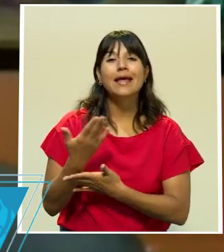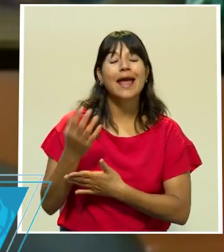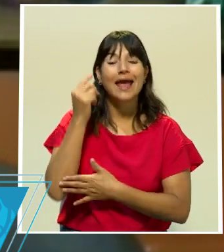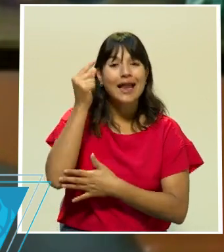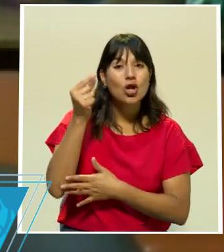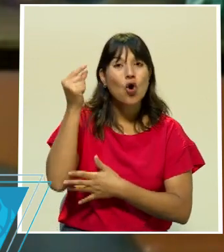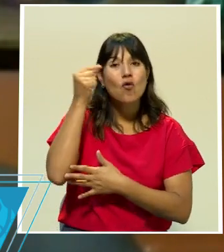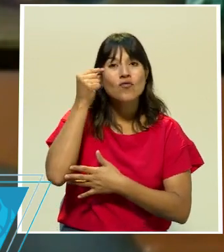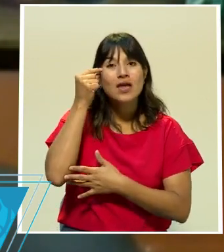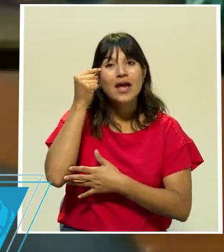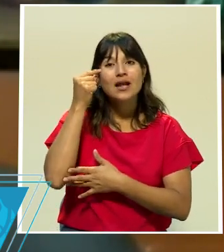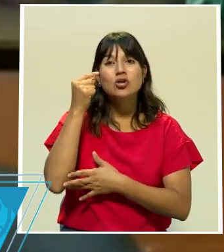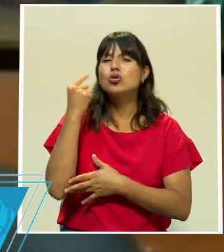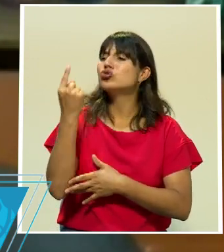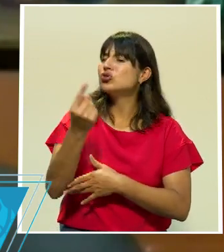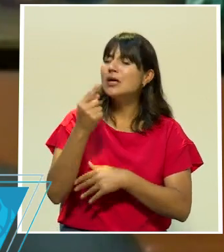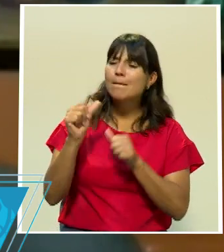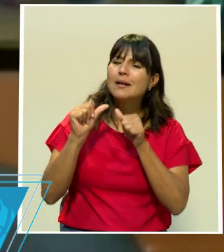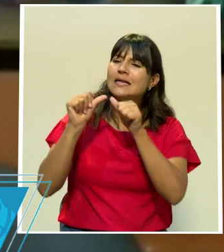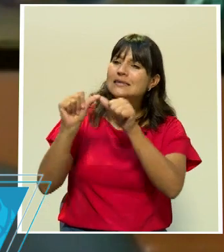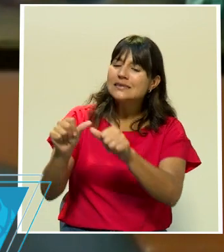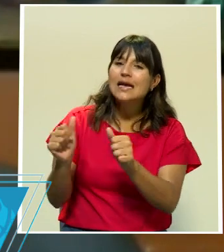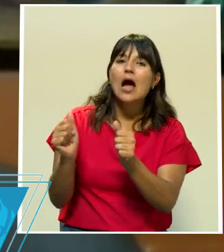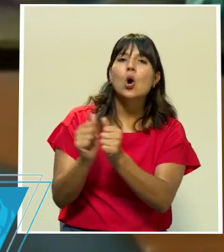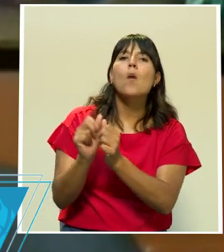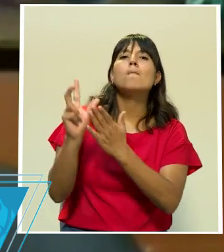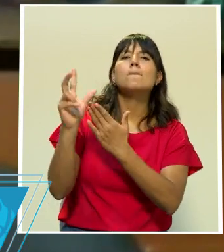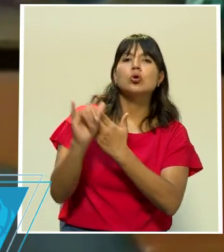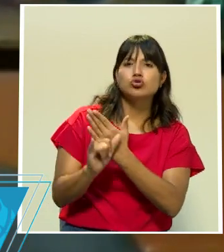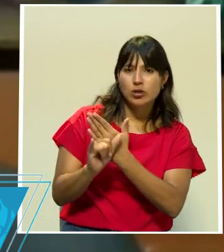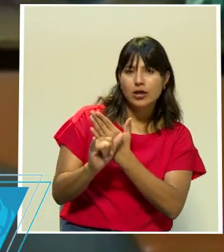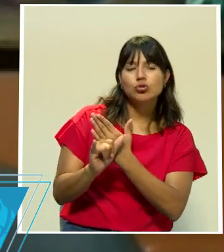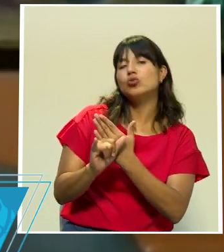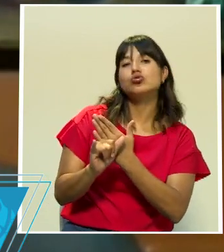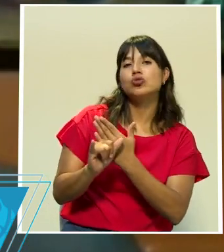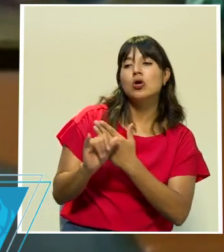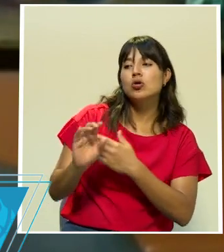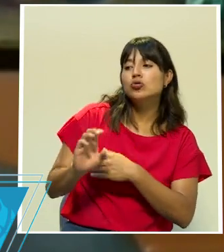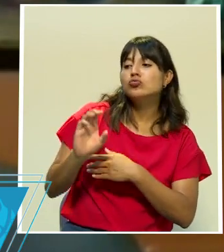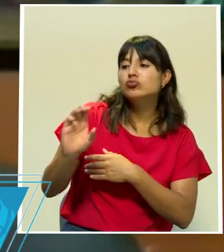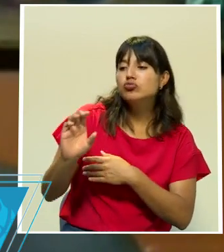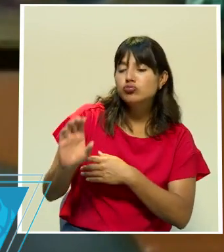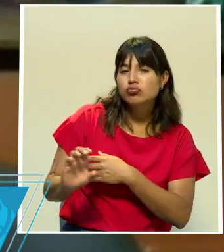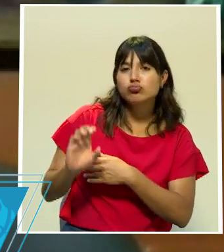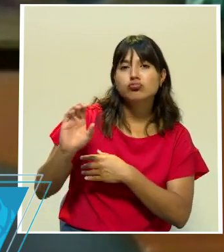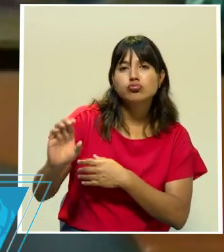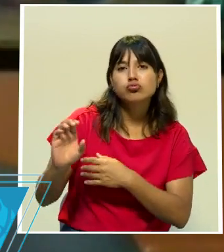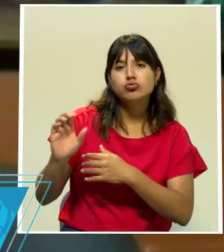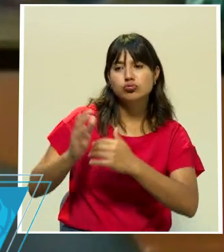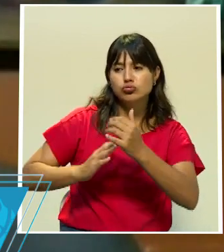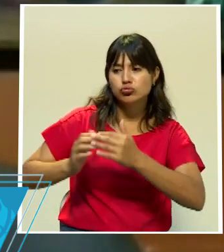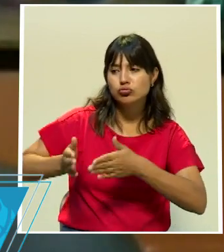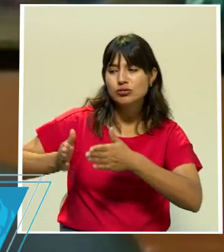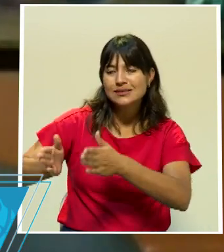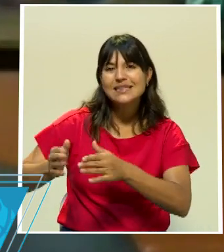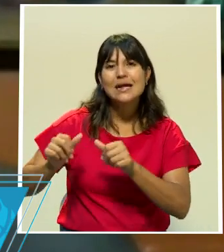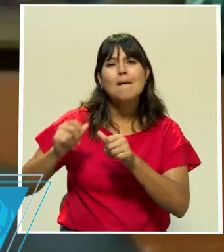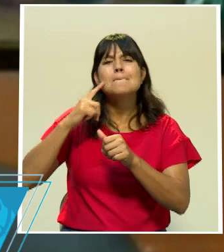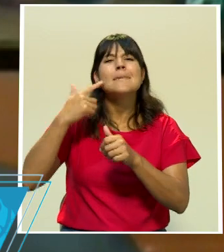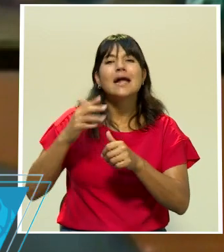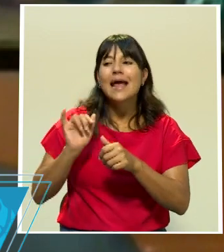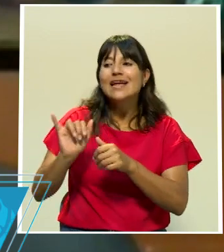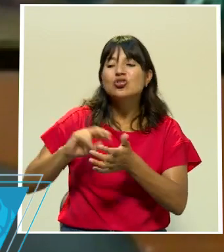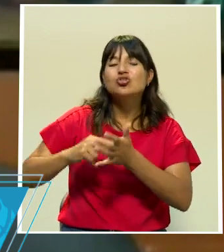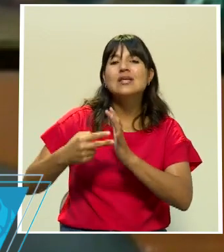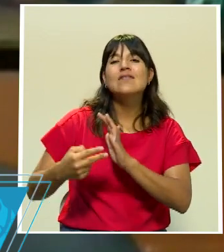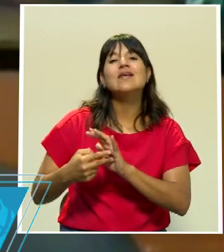le quite la mano a la inversión, que el Estado sea uno de los que pueda sostener la inversión como un mecanismo de reactivación